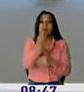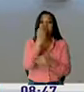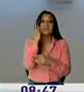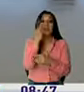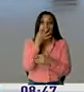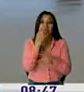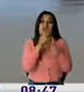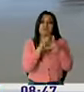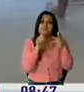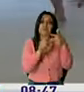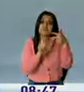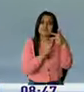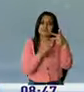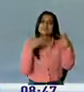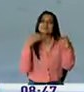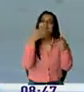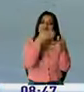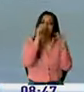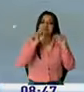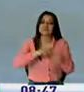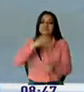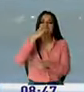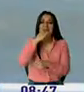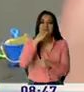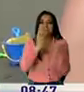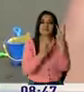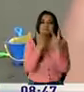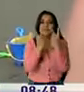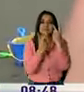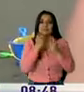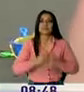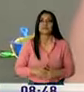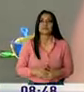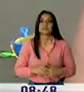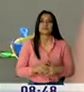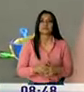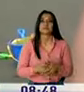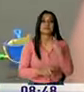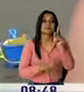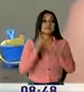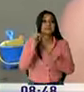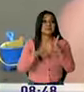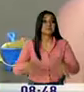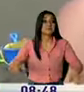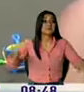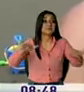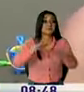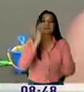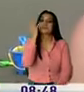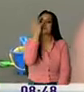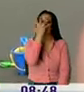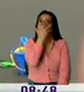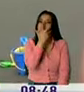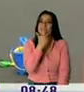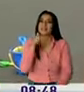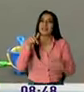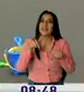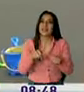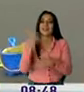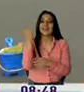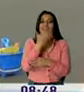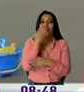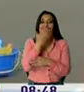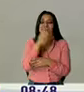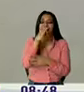los atractivos que Manta ofrece a sus visitantes. Las playas muy bonitas, aquí está calmita como para los